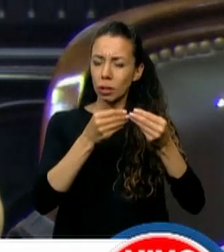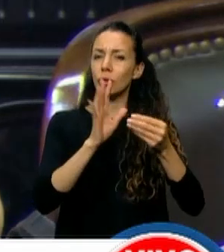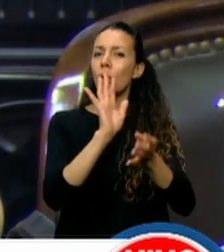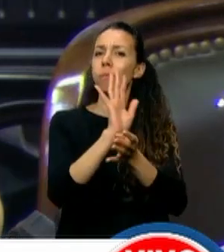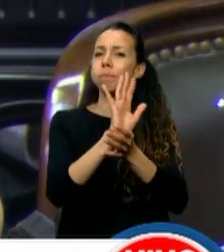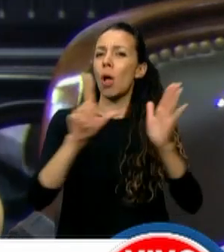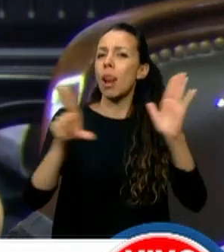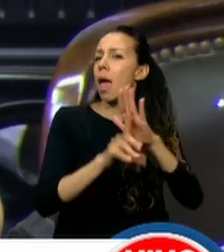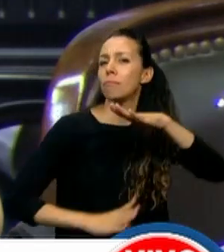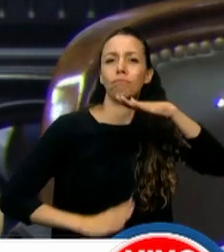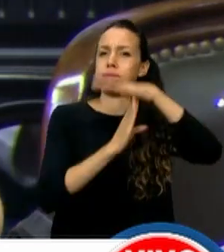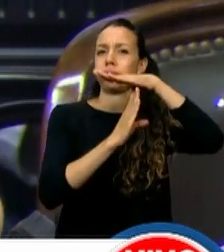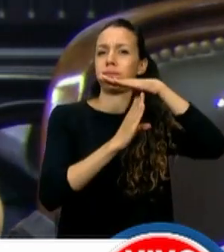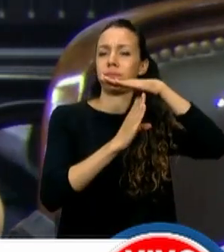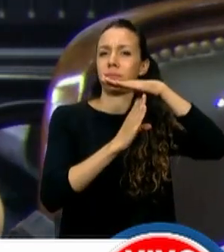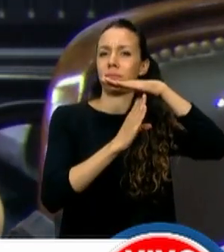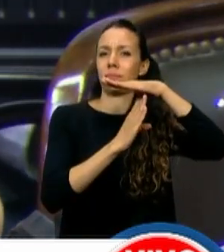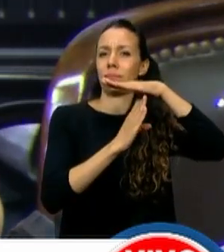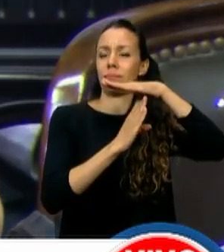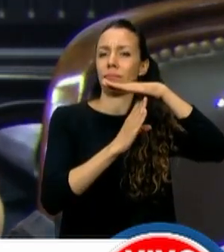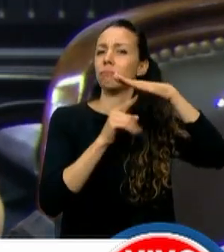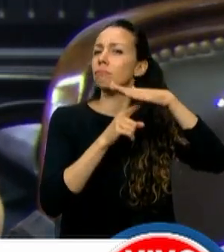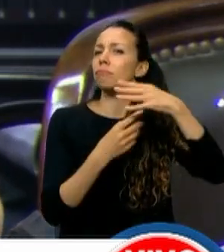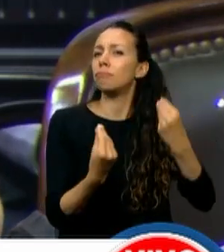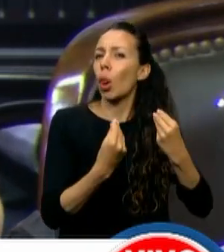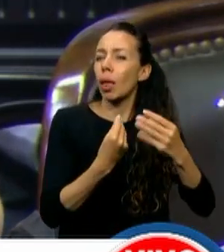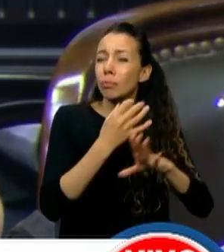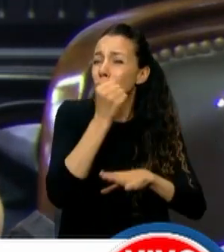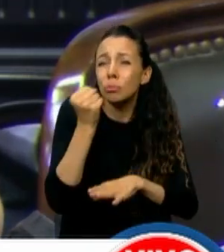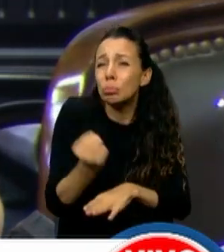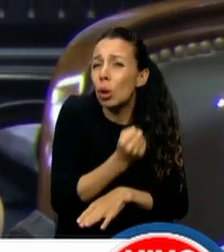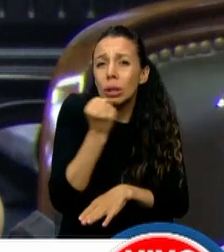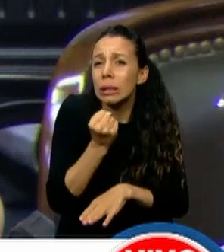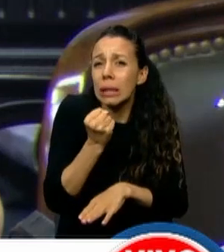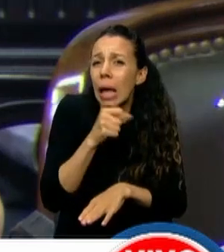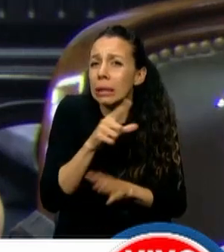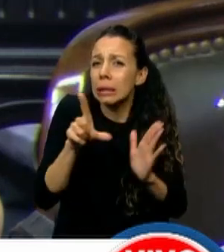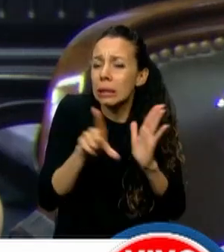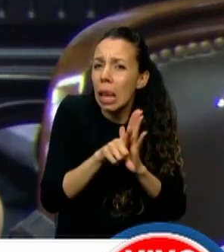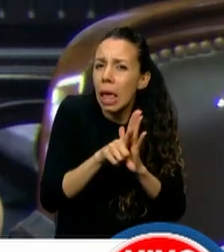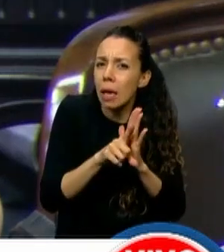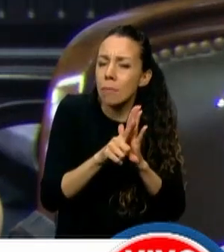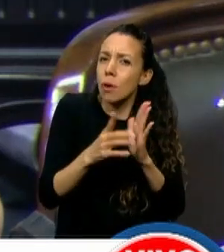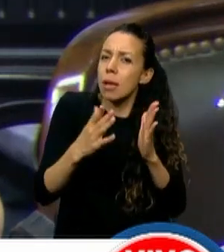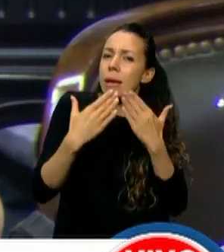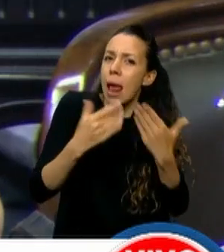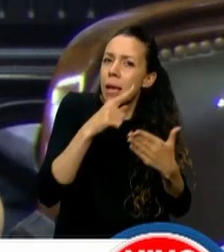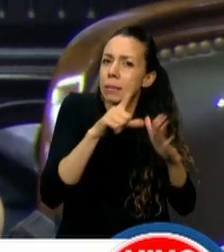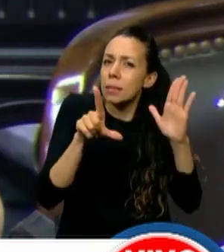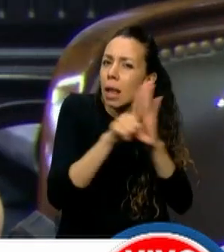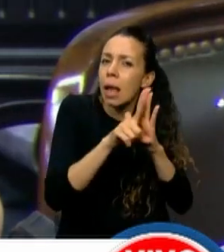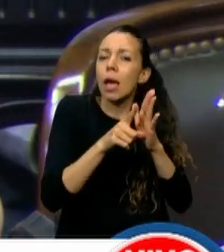Leyes. Se llama Ley de Leyes por la importancia para una buena administración del